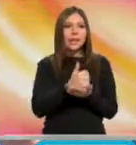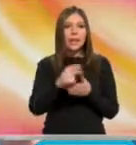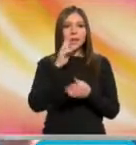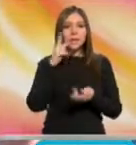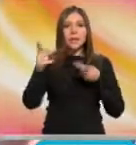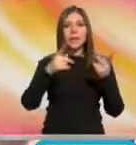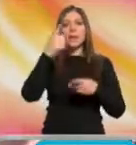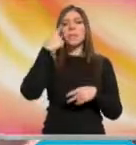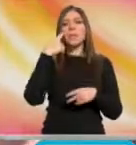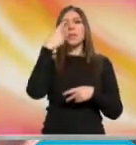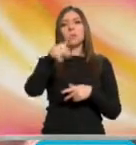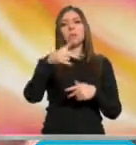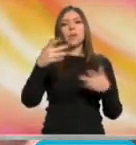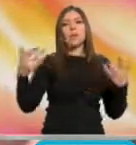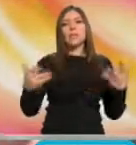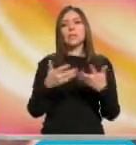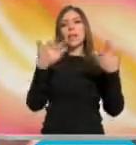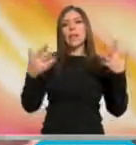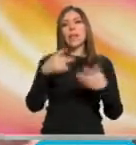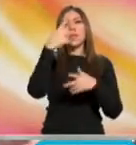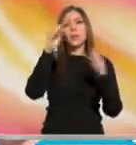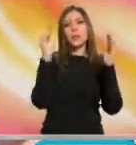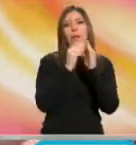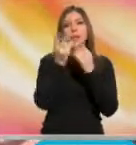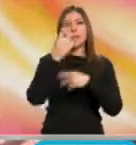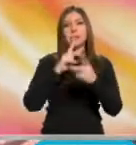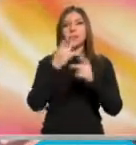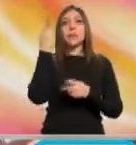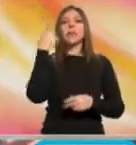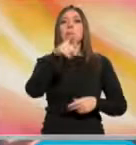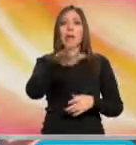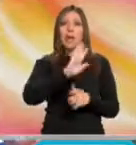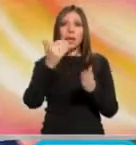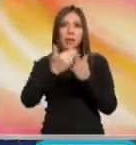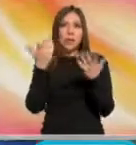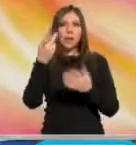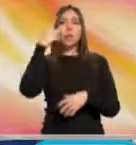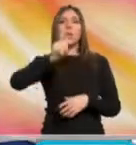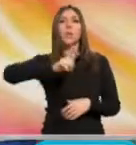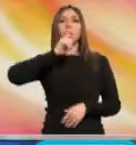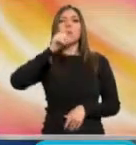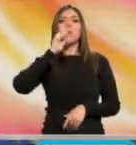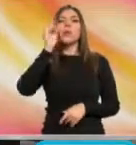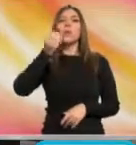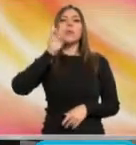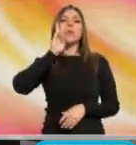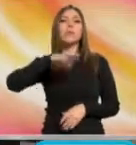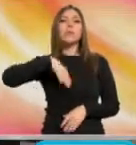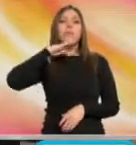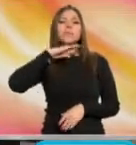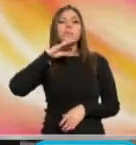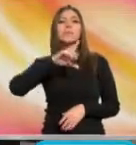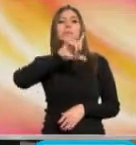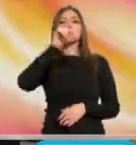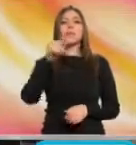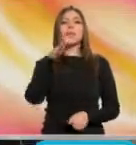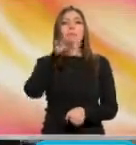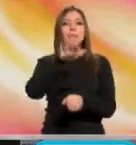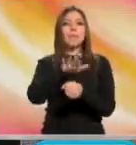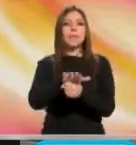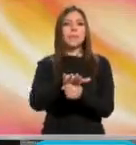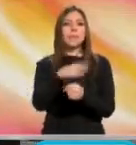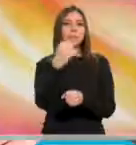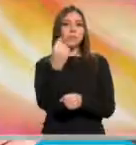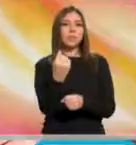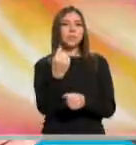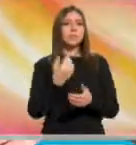un experimento parecido en casa, pero lo de la luz no lo había tenido en cuenta. Y tal vez por eso Y no luego tuve la, tanto la éxito. cubrimos un poquitito. Oye,